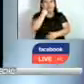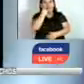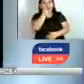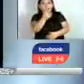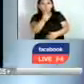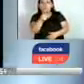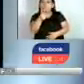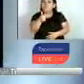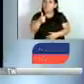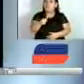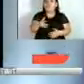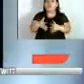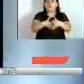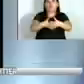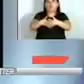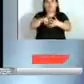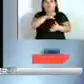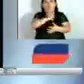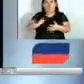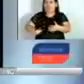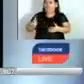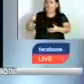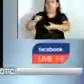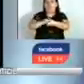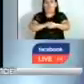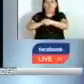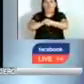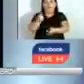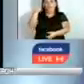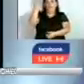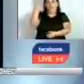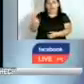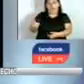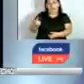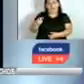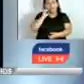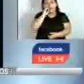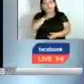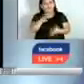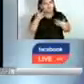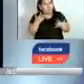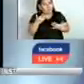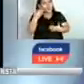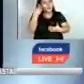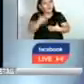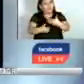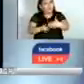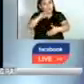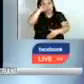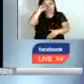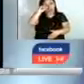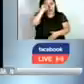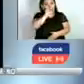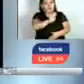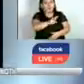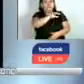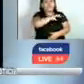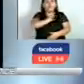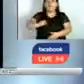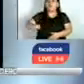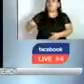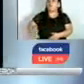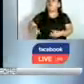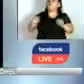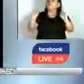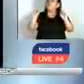sólida relación entre El Salvador y los Estados Unidos, así dice Ned Price, y esperamos continuar trabajando con los funcionarios salvadoreños para promover un